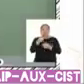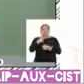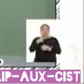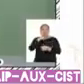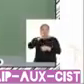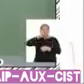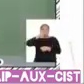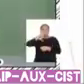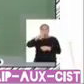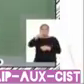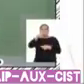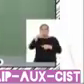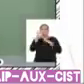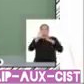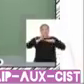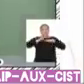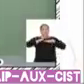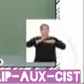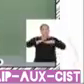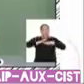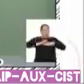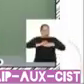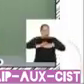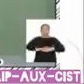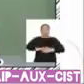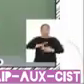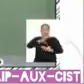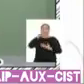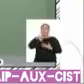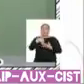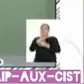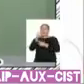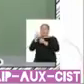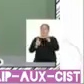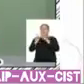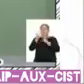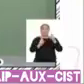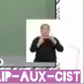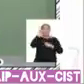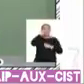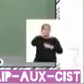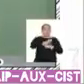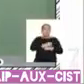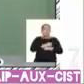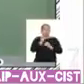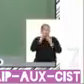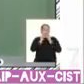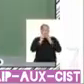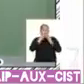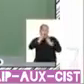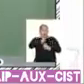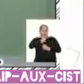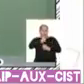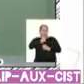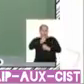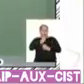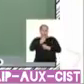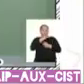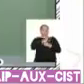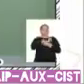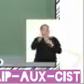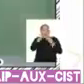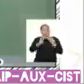que tienes que tomar las cosas con calma. Todos los seres humanos buscamos autorealizarnos profesionalmente,